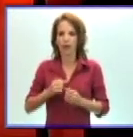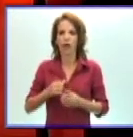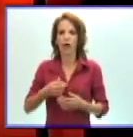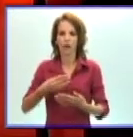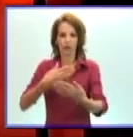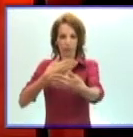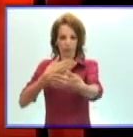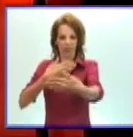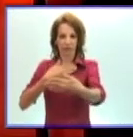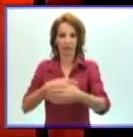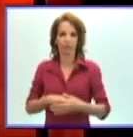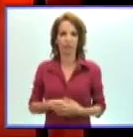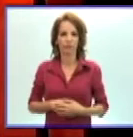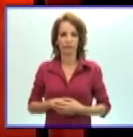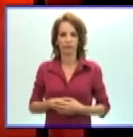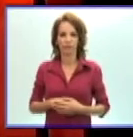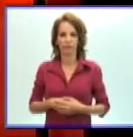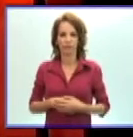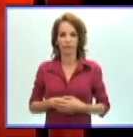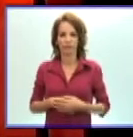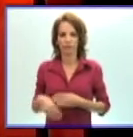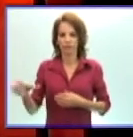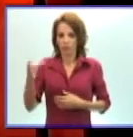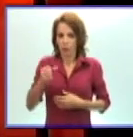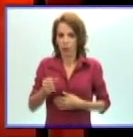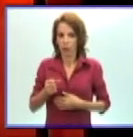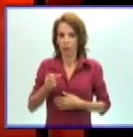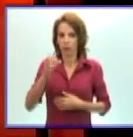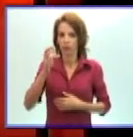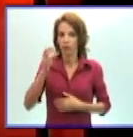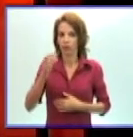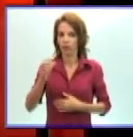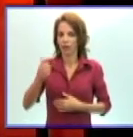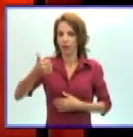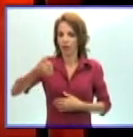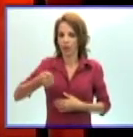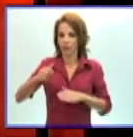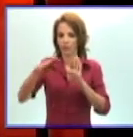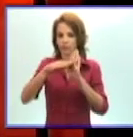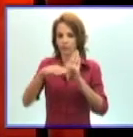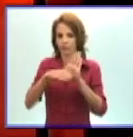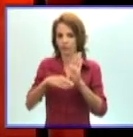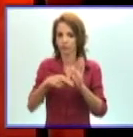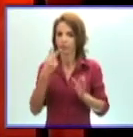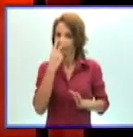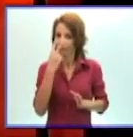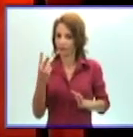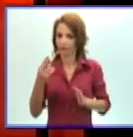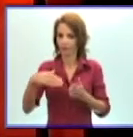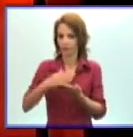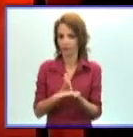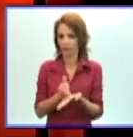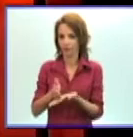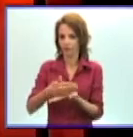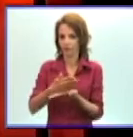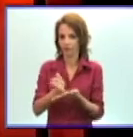estos aspectos en un ejemplo determinado que ustedes vieron en el recorrido que hicimos en el laboratorio de física.